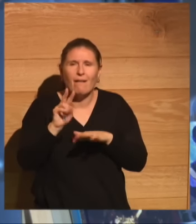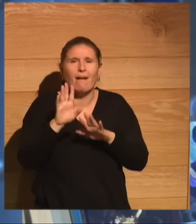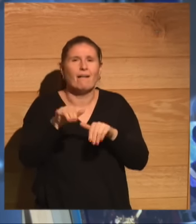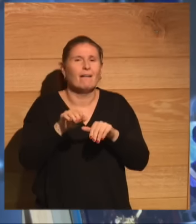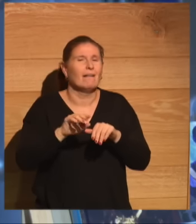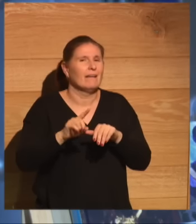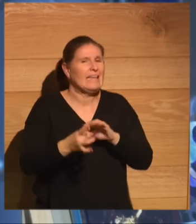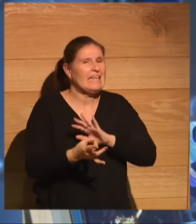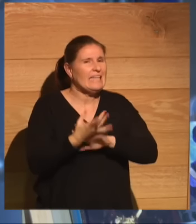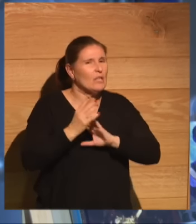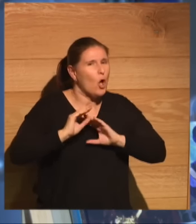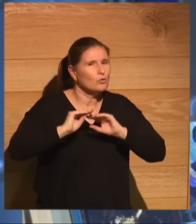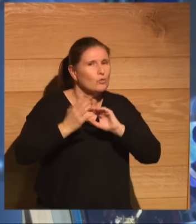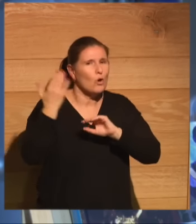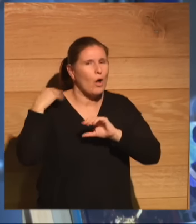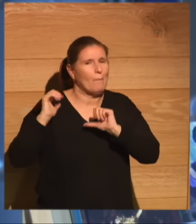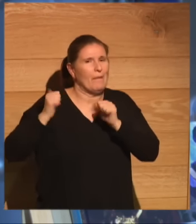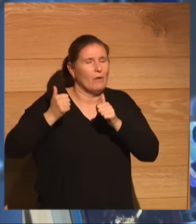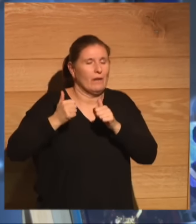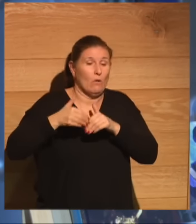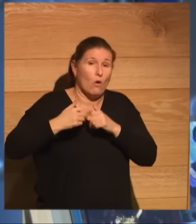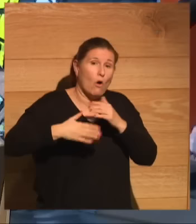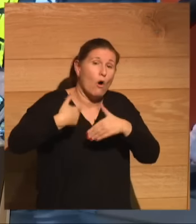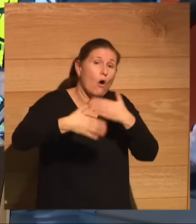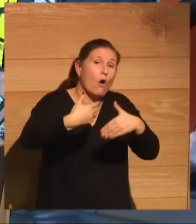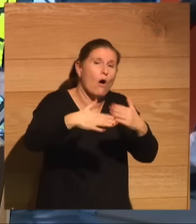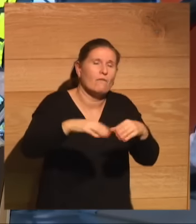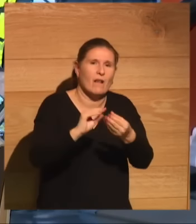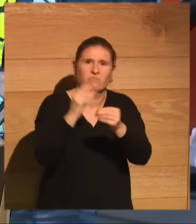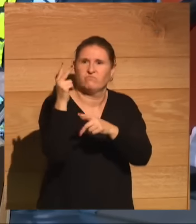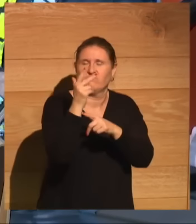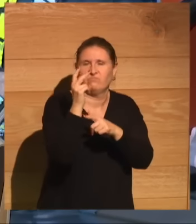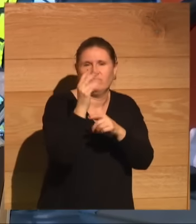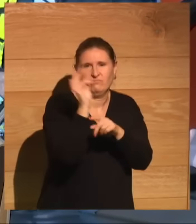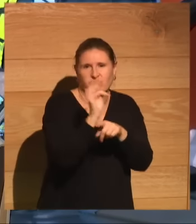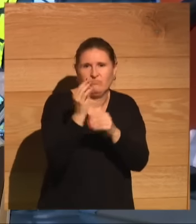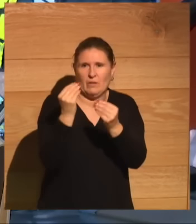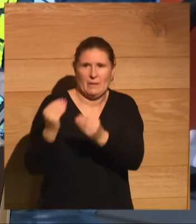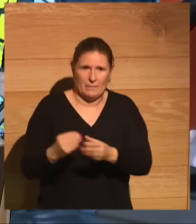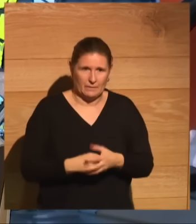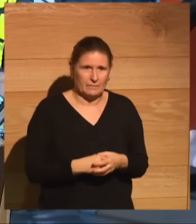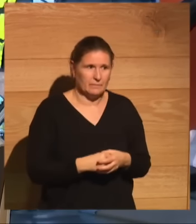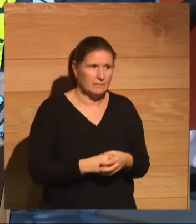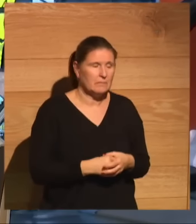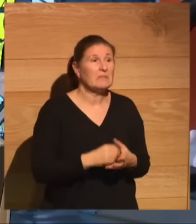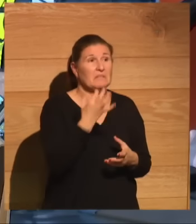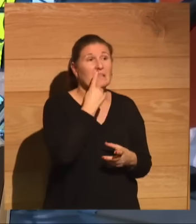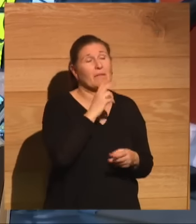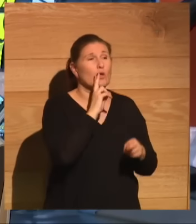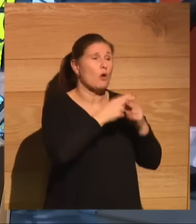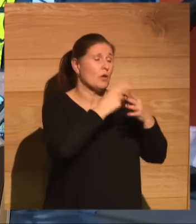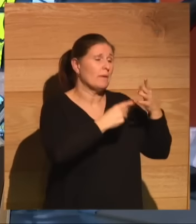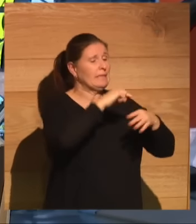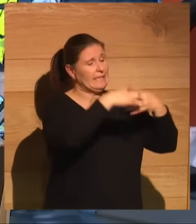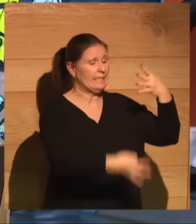semillas de cosas que fructificarán después. Claro, habría que sí. Habría que hacer un censo de cuánta gente se dedica a eso desde jovencito y no,